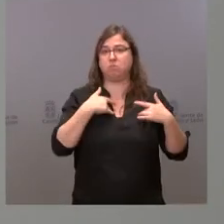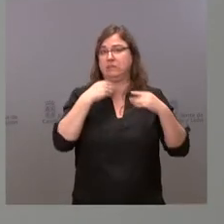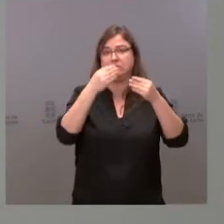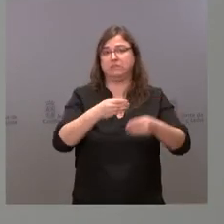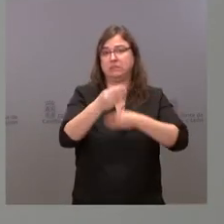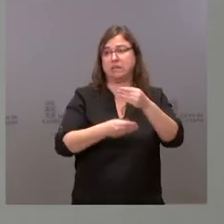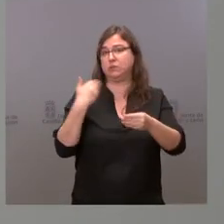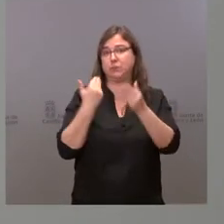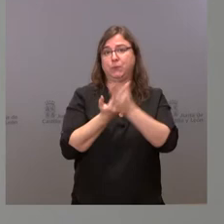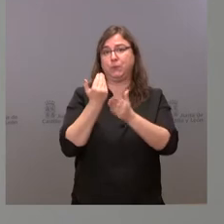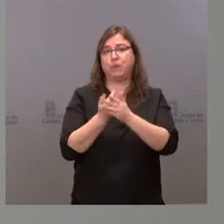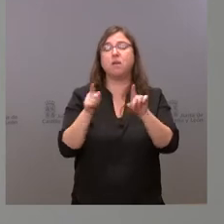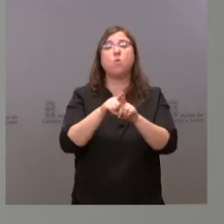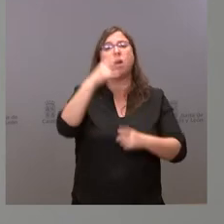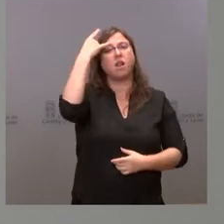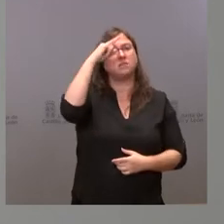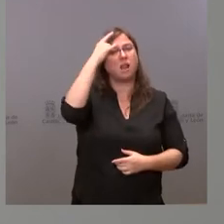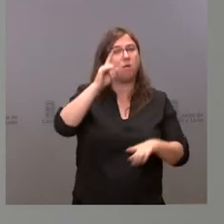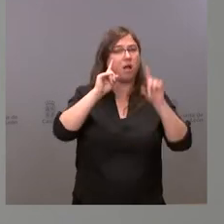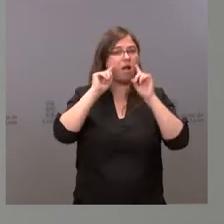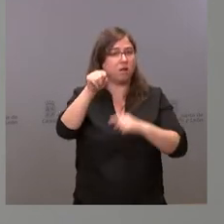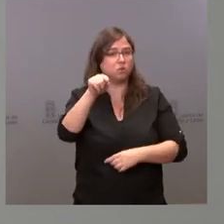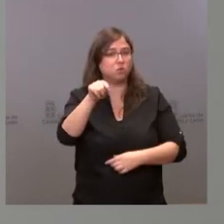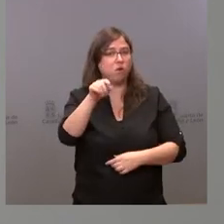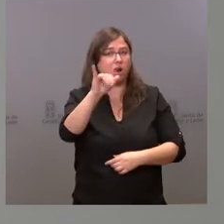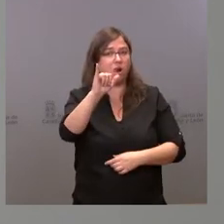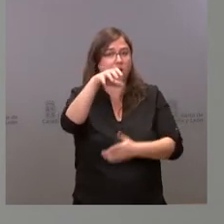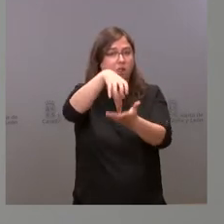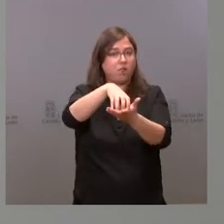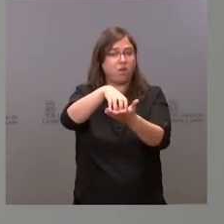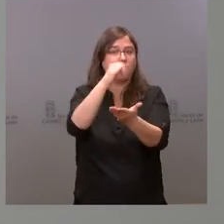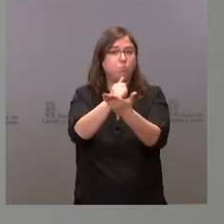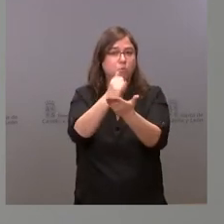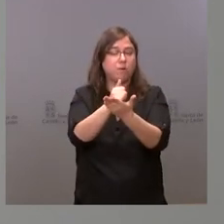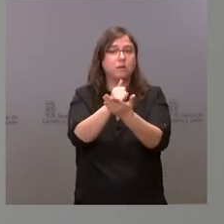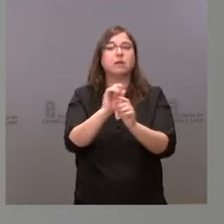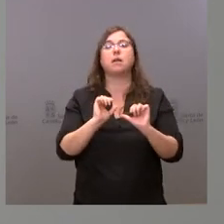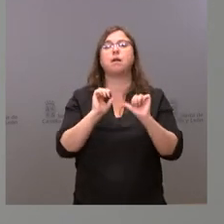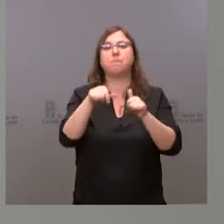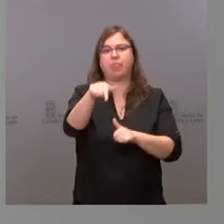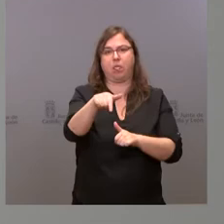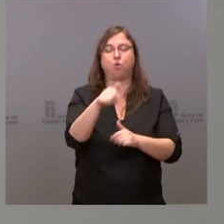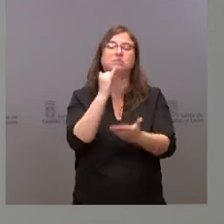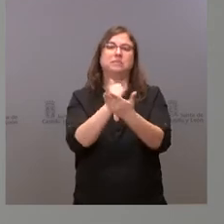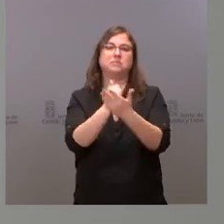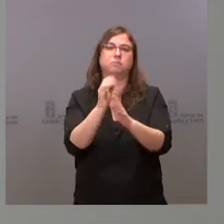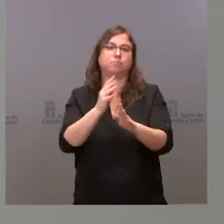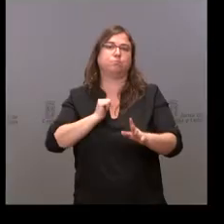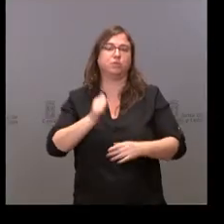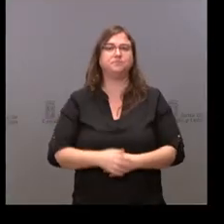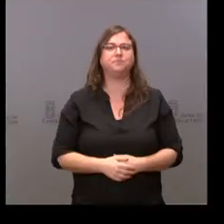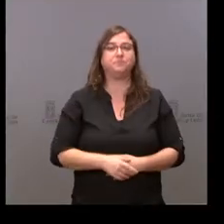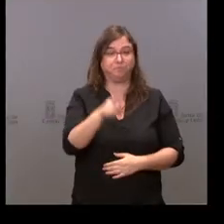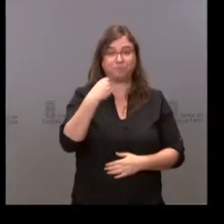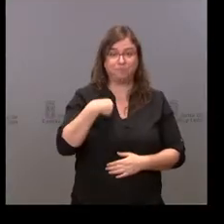durante estos días de atrás en salamanca concretamente que es el punto inicial donde se se hizo y sobre